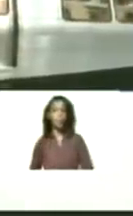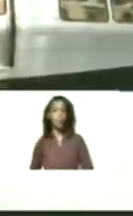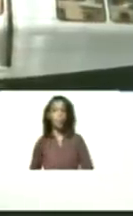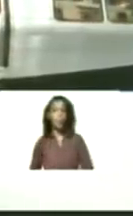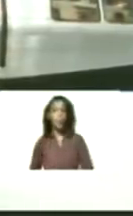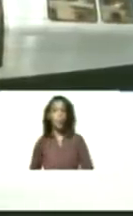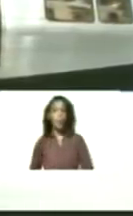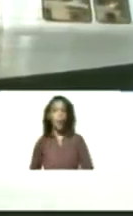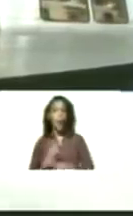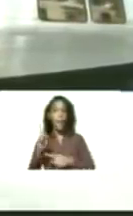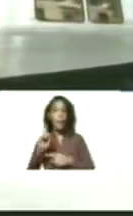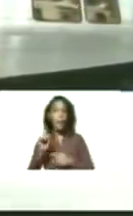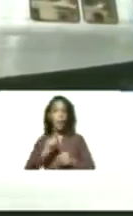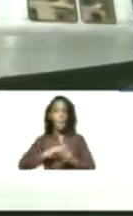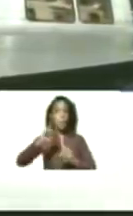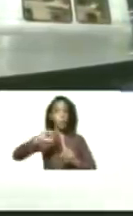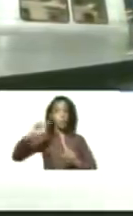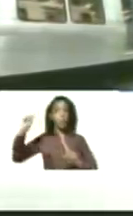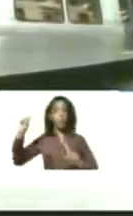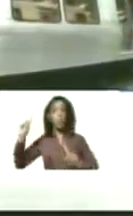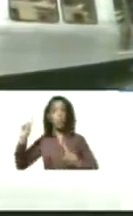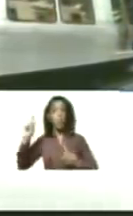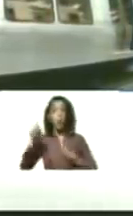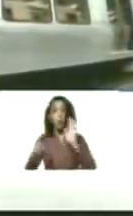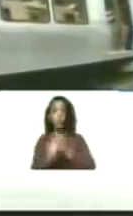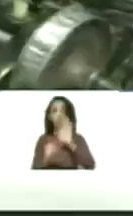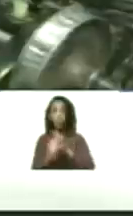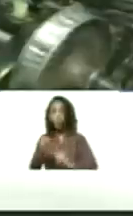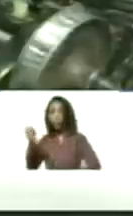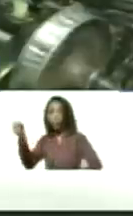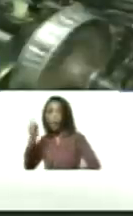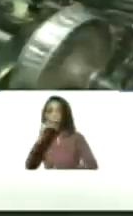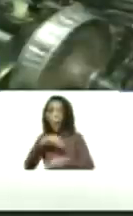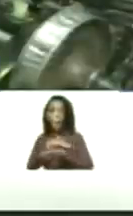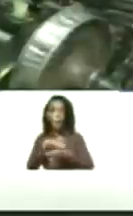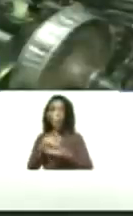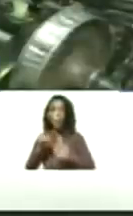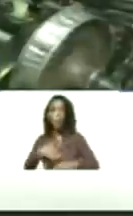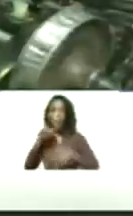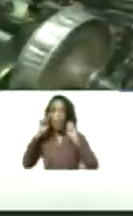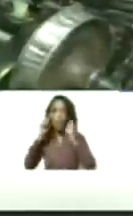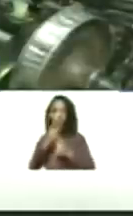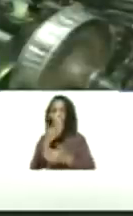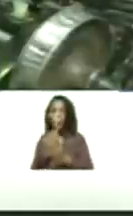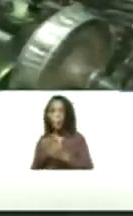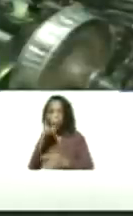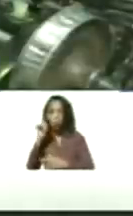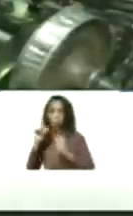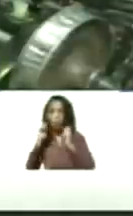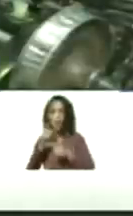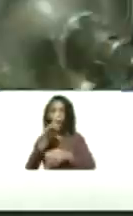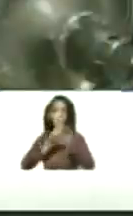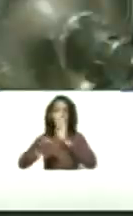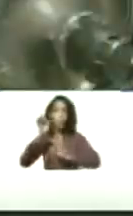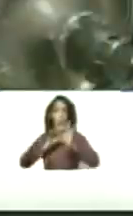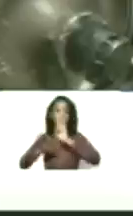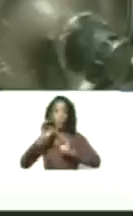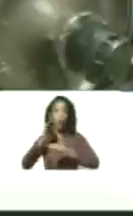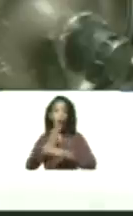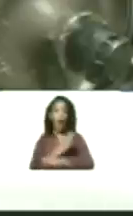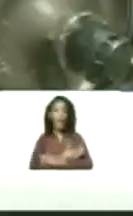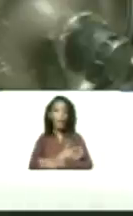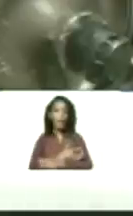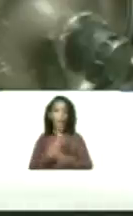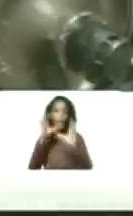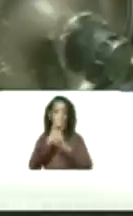producto de la sobrecarga eléctrica. Hipólito, dale un micrófono a Hipólito. Te puedes quitar la máscara, Hipólito. Me lo estuvo explicando antes de anoche y